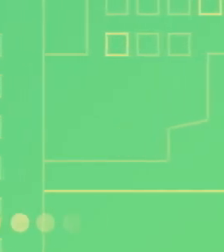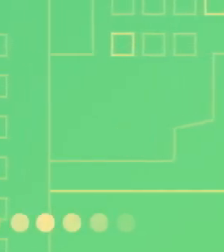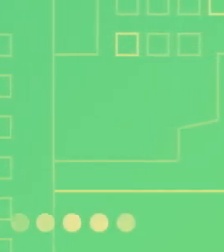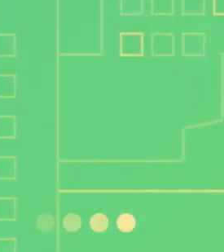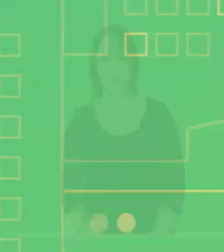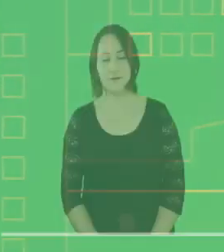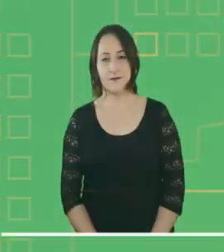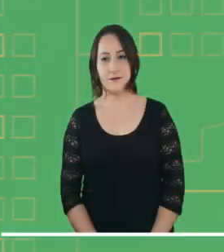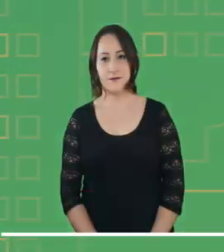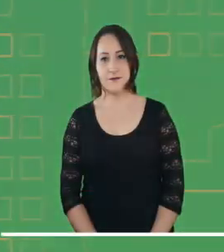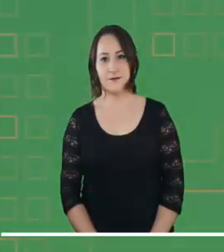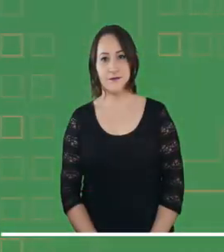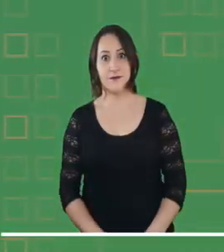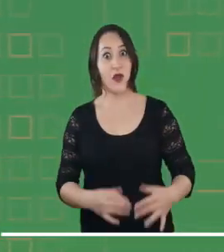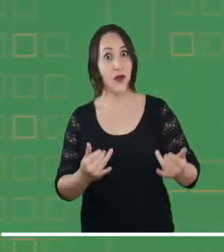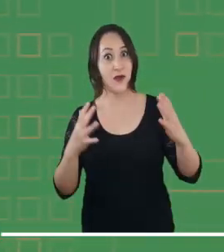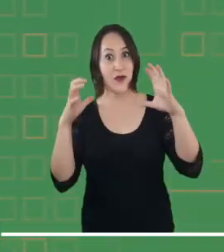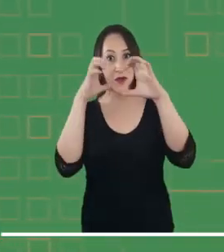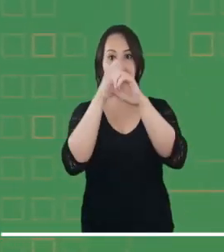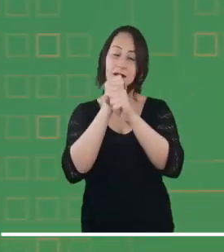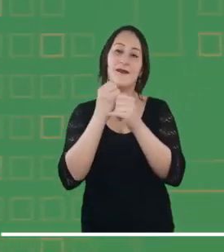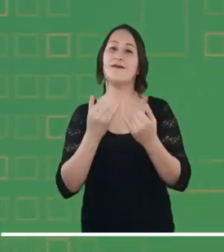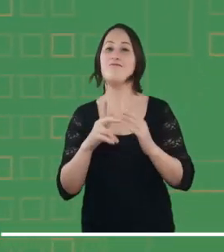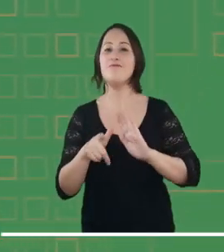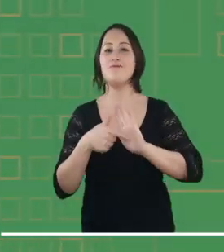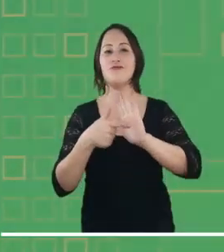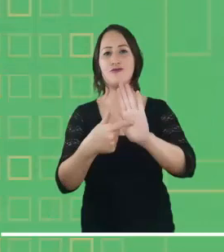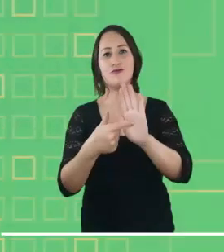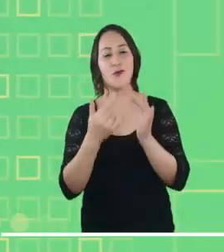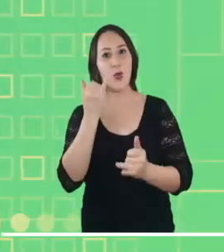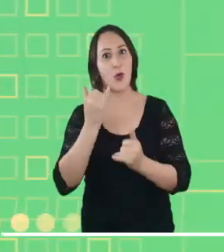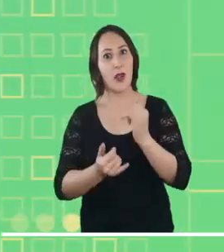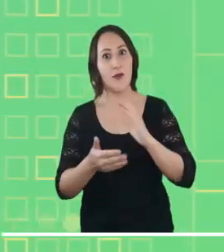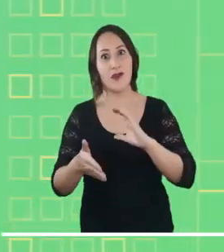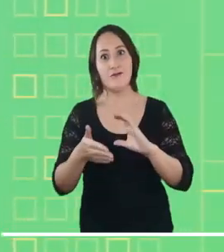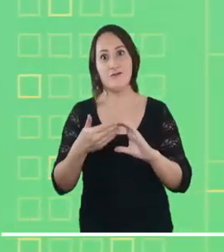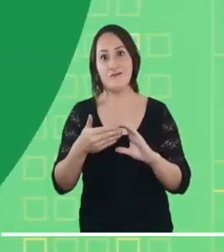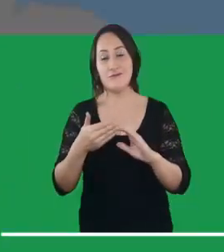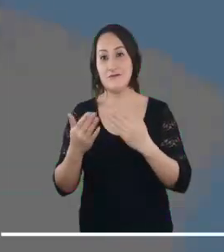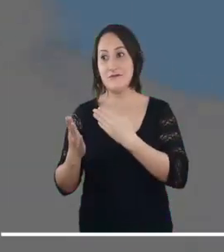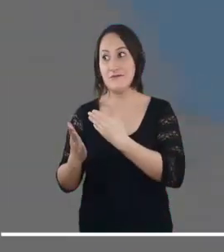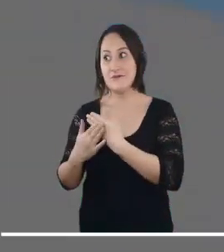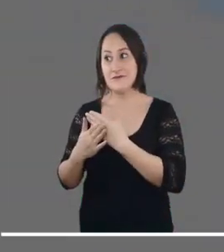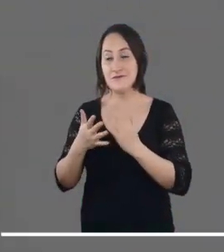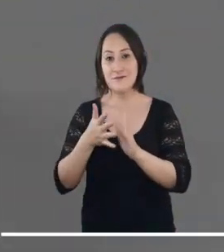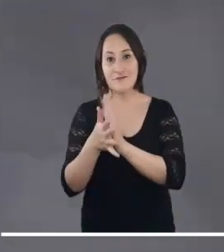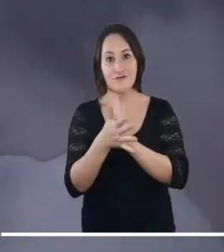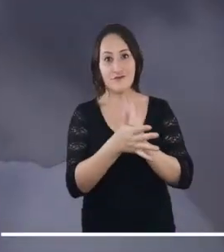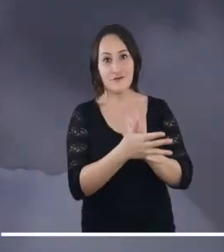Llega la noche y aquí estamos para presentarles la última actualización del pronóstico del tiempo en el país.